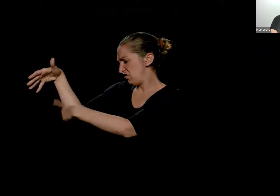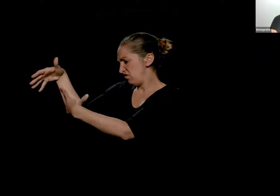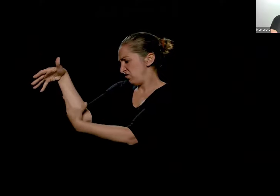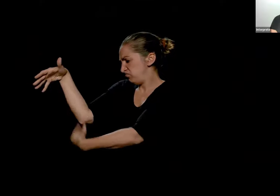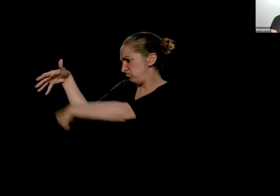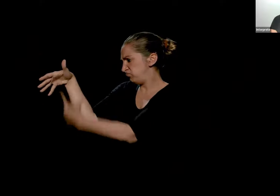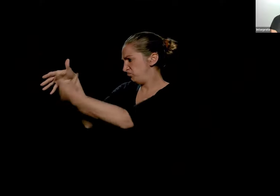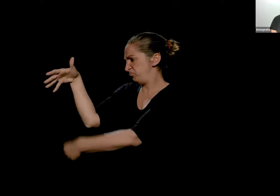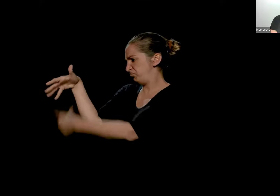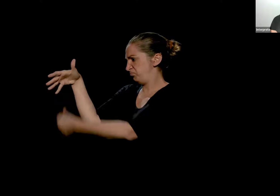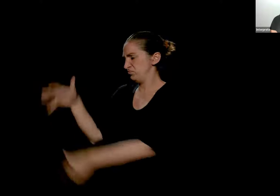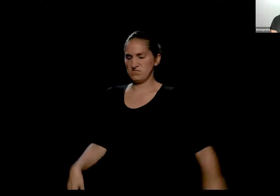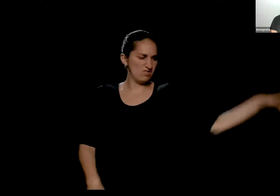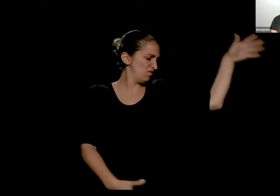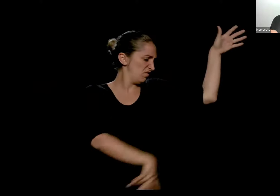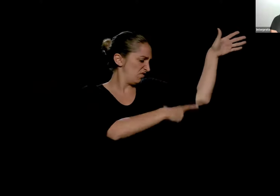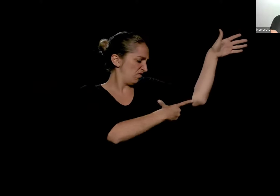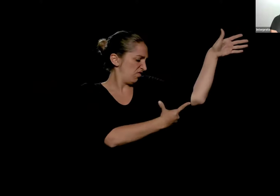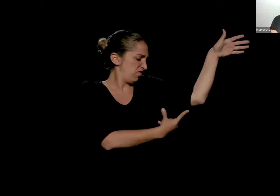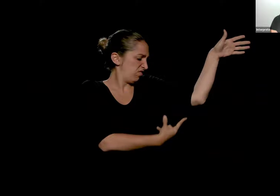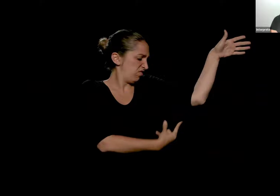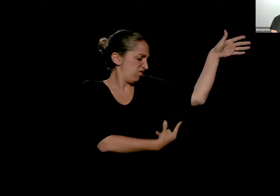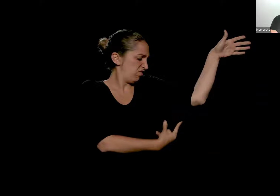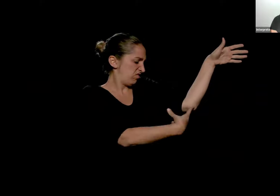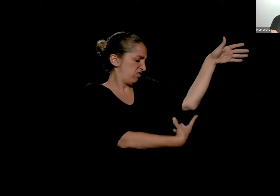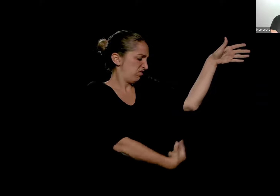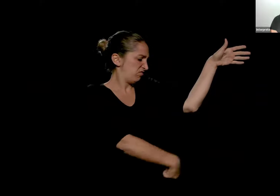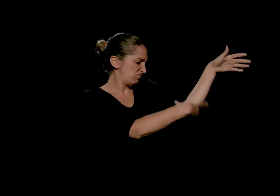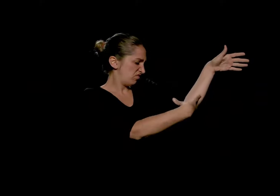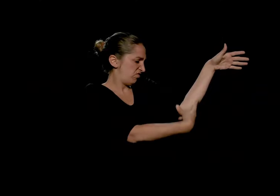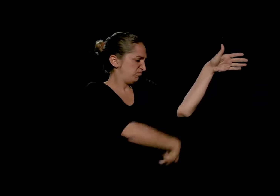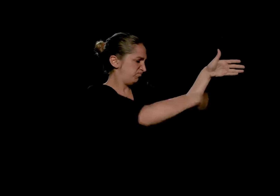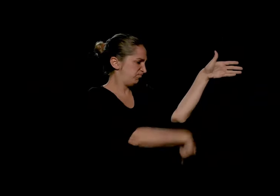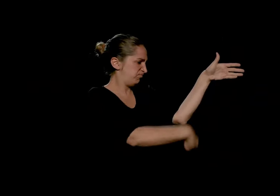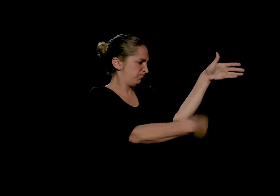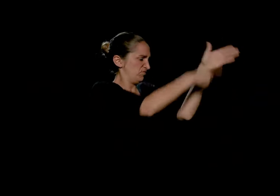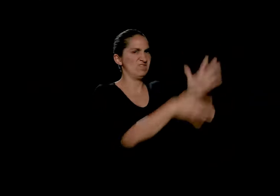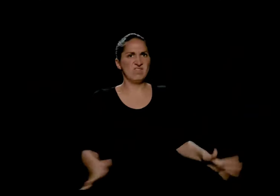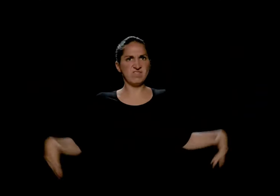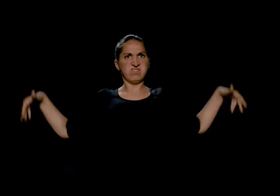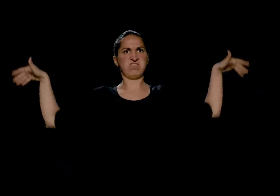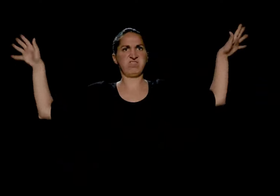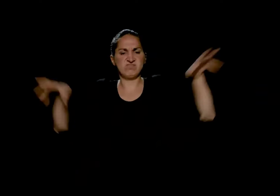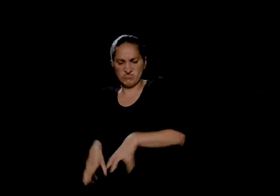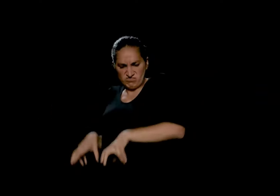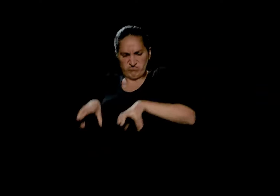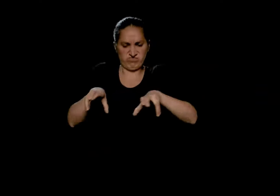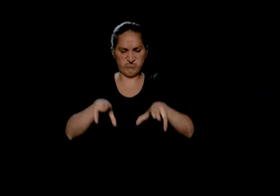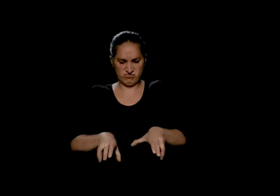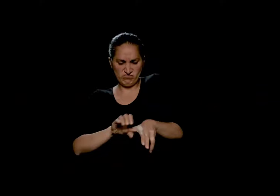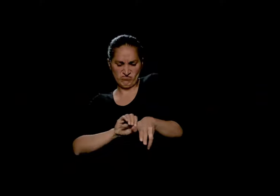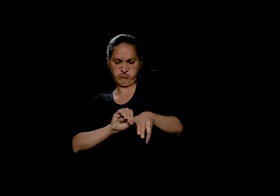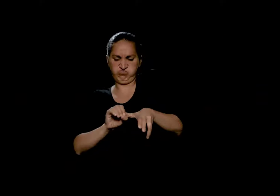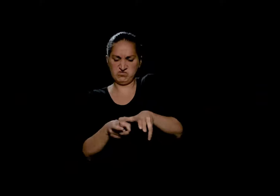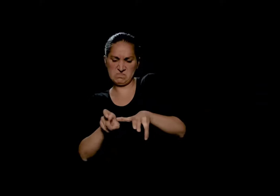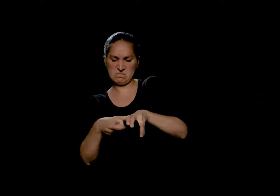su estómago y sus alas, cómo se extienden. Disculpa, si quieres, no interpretas aquí para poder